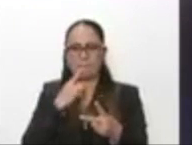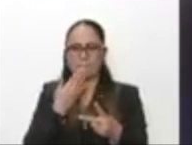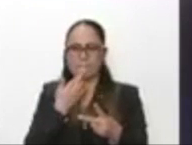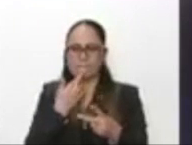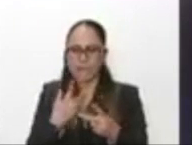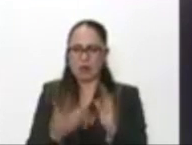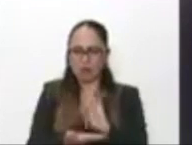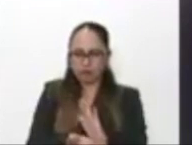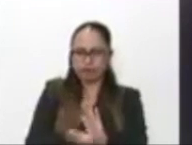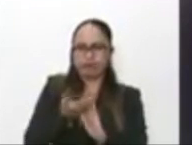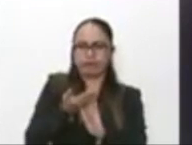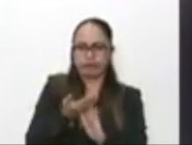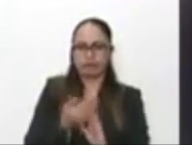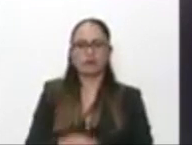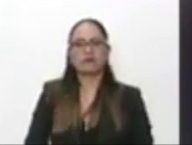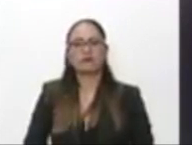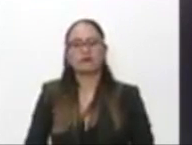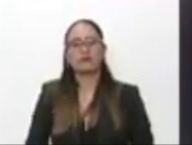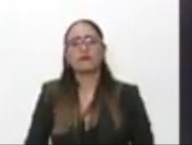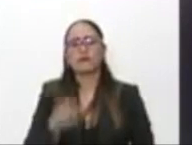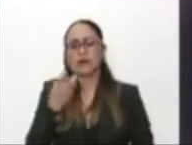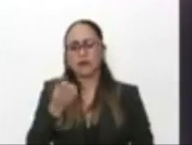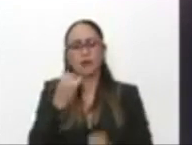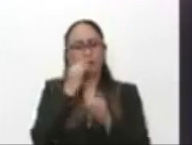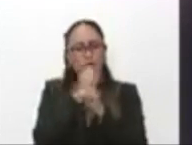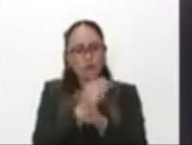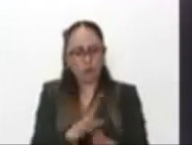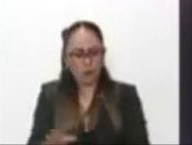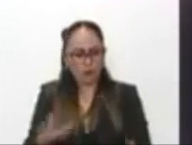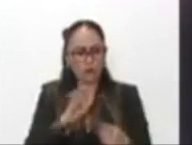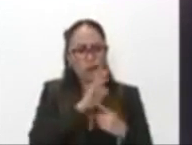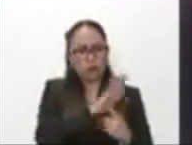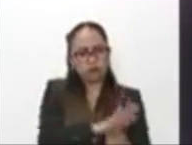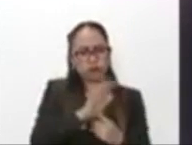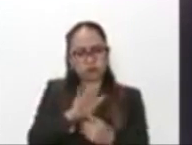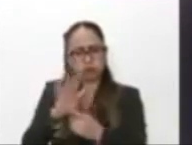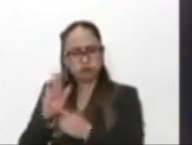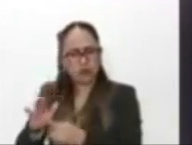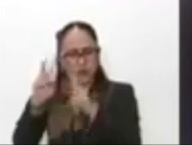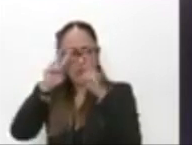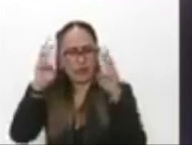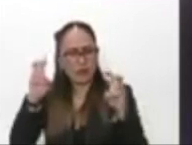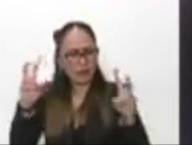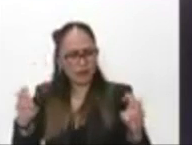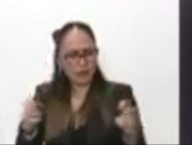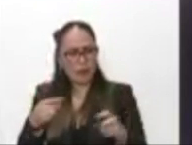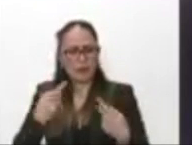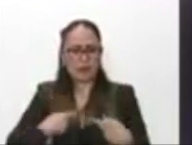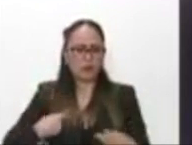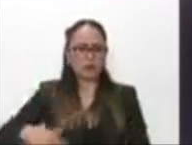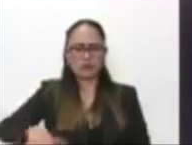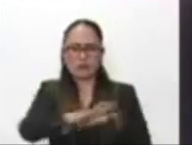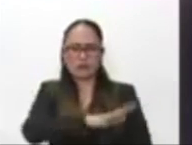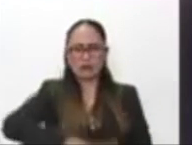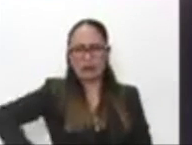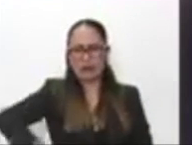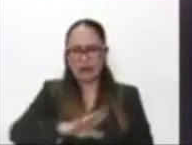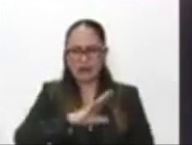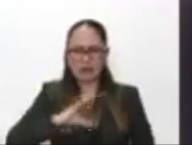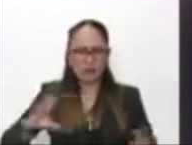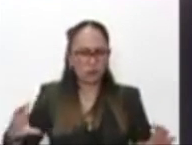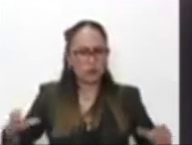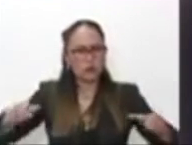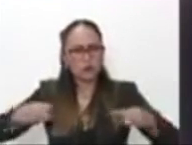es claro que mientras más información se publique respecto de un tema se permite a la ciudadanía en su conjunto